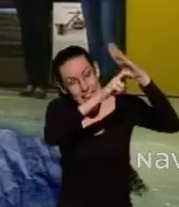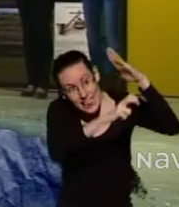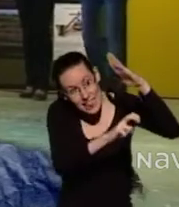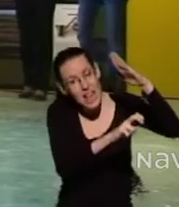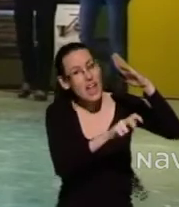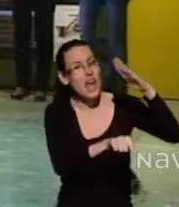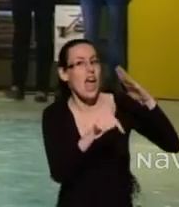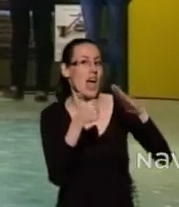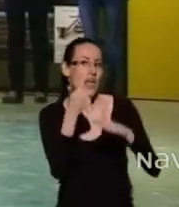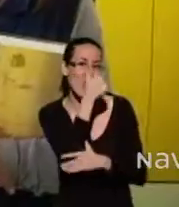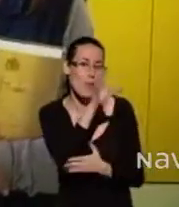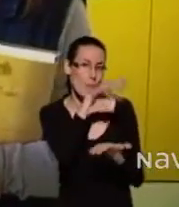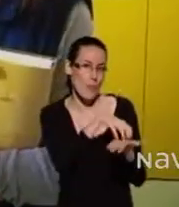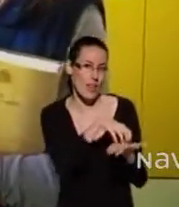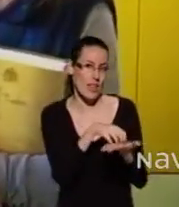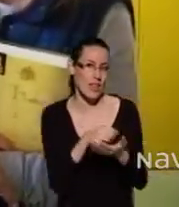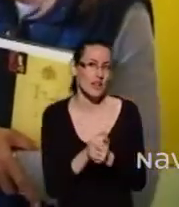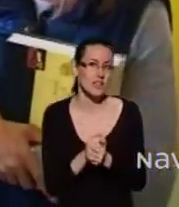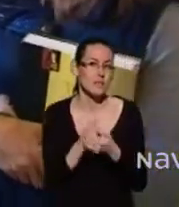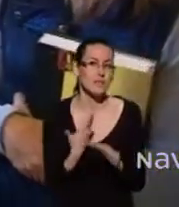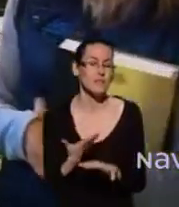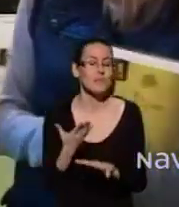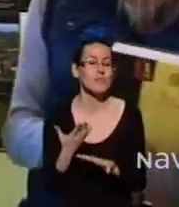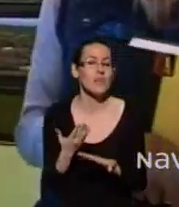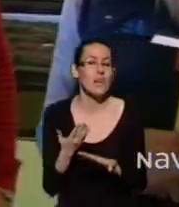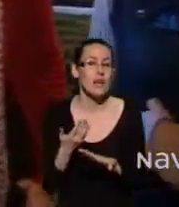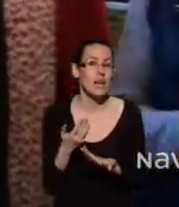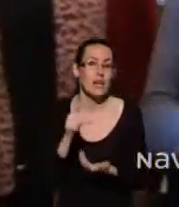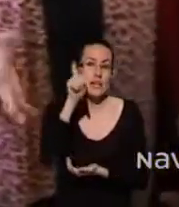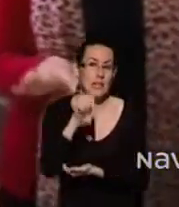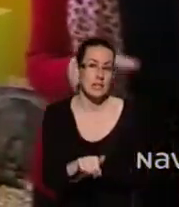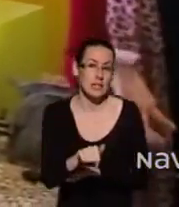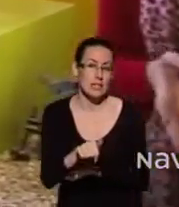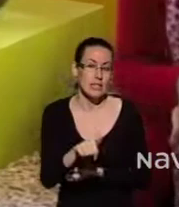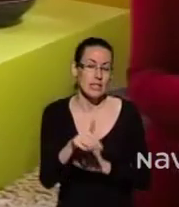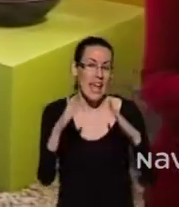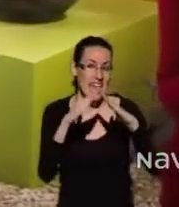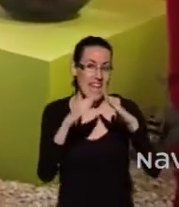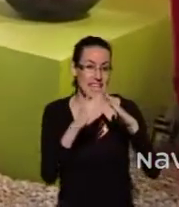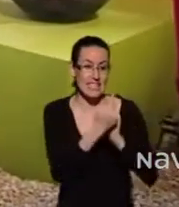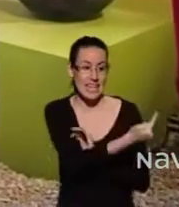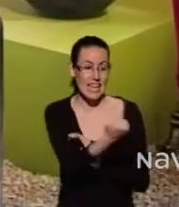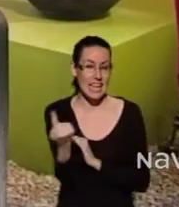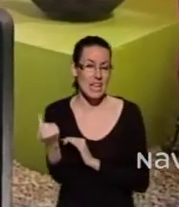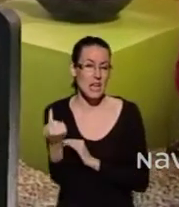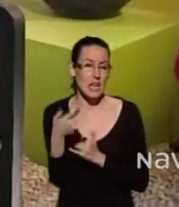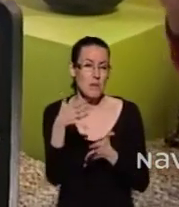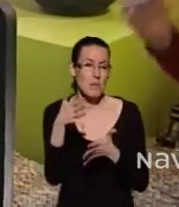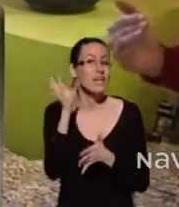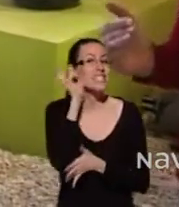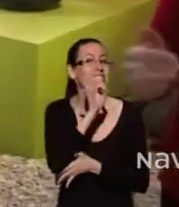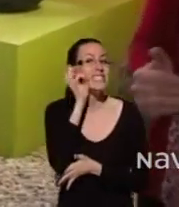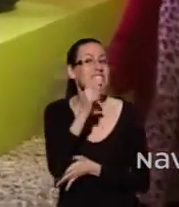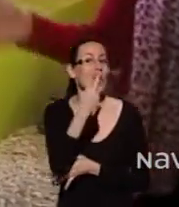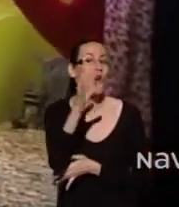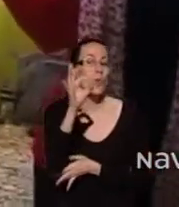mucho tiempo, pero bueno, los trujales de las casas de Aibar eran de la década de 1920, principios del siglo XX. Y luego ya se da un